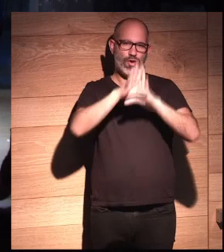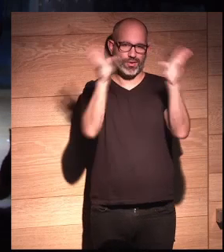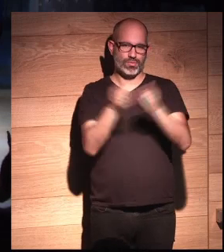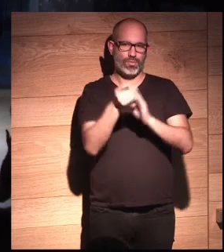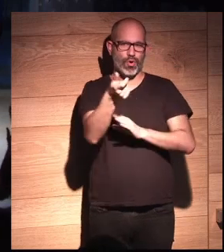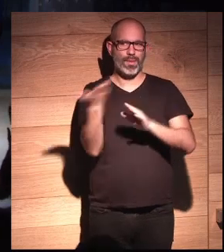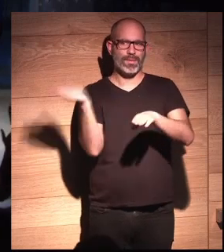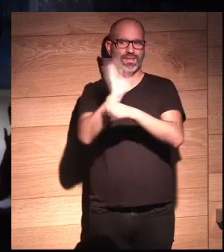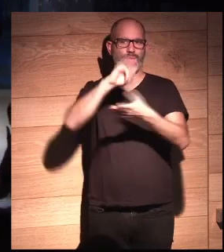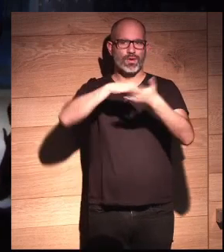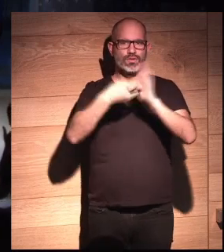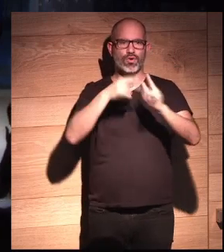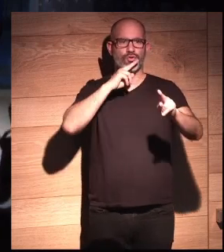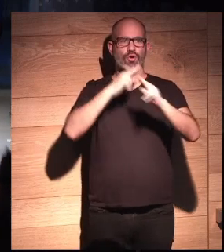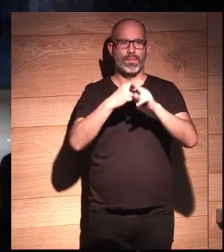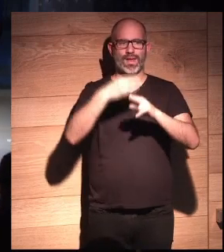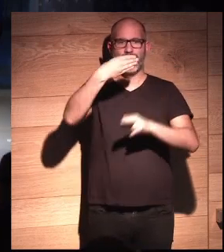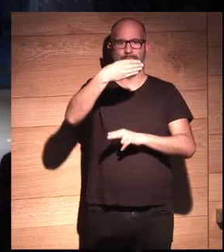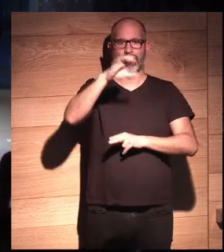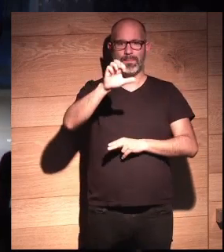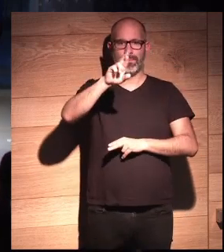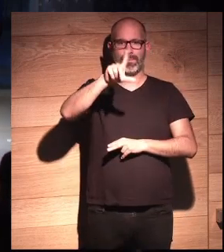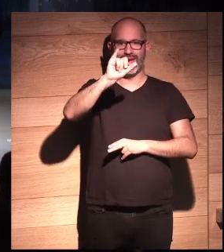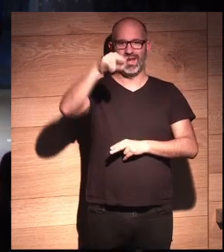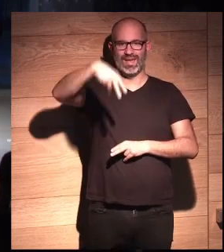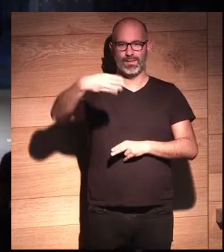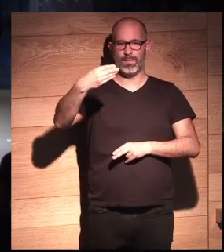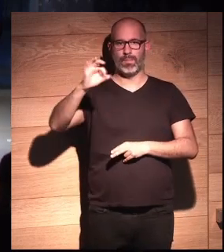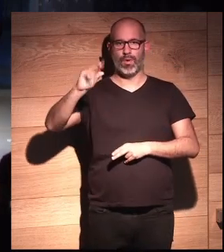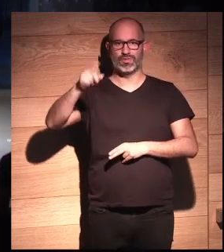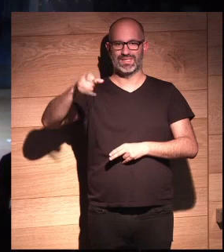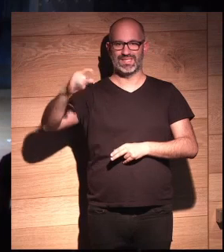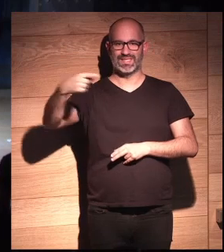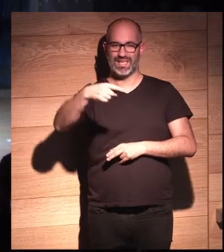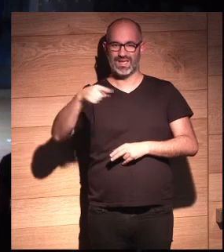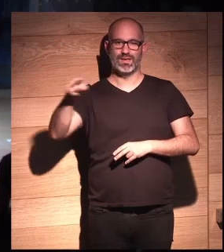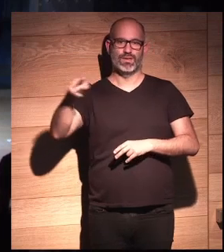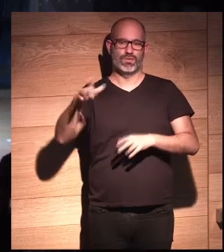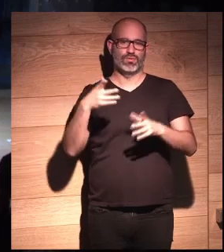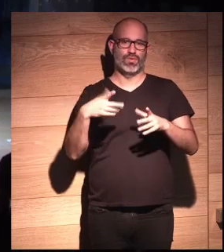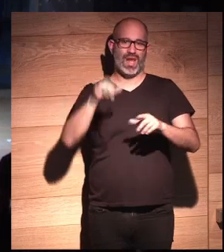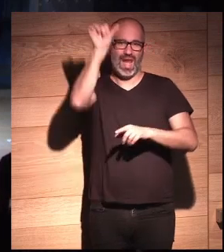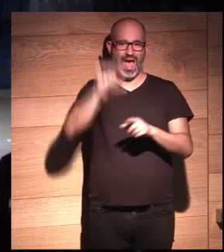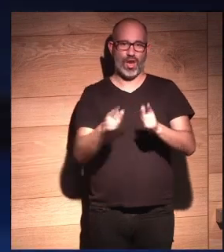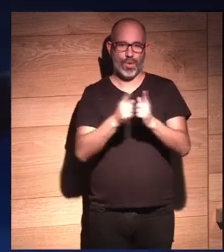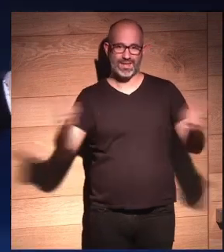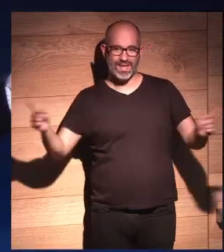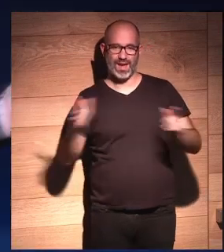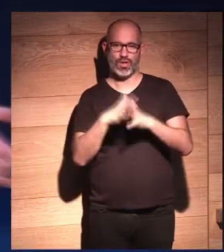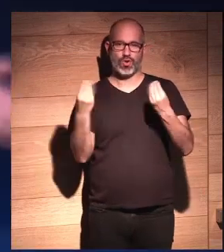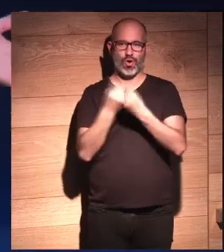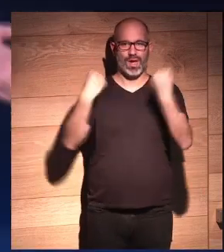él va a presentar un proyecto que se llama Berlin Boxing. Es un largometraje con Joy Cameron, a la que conoció en el